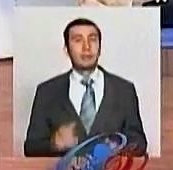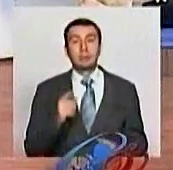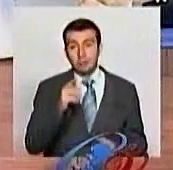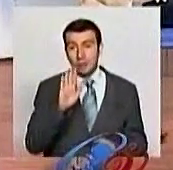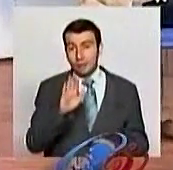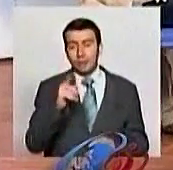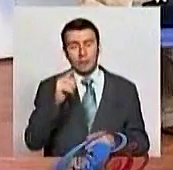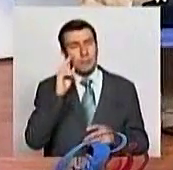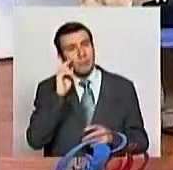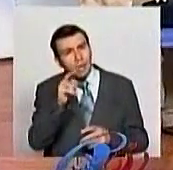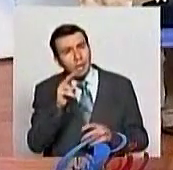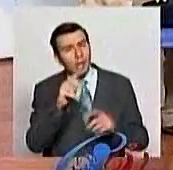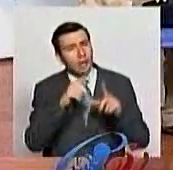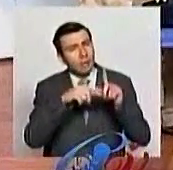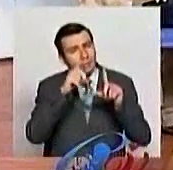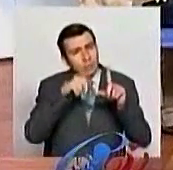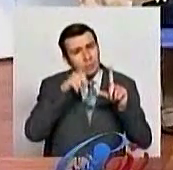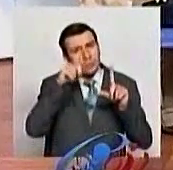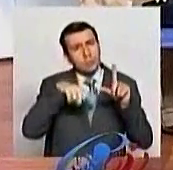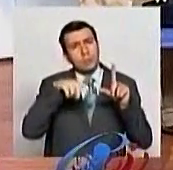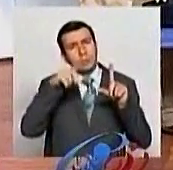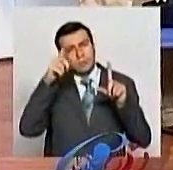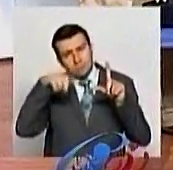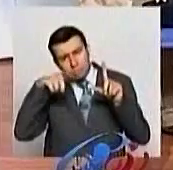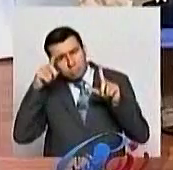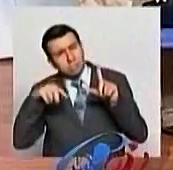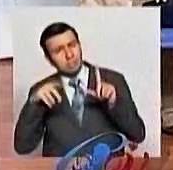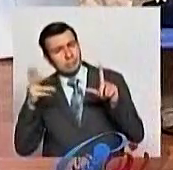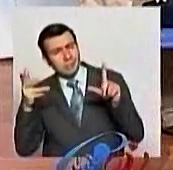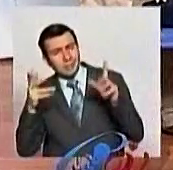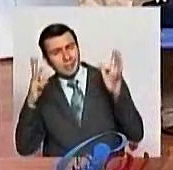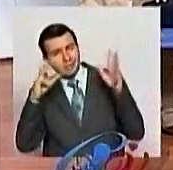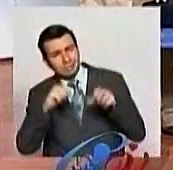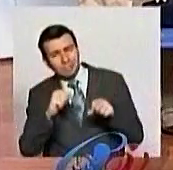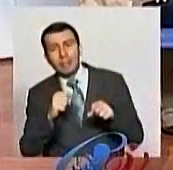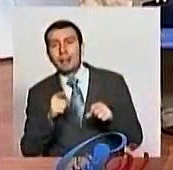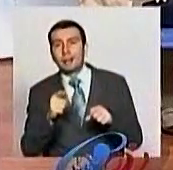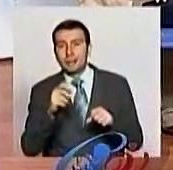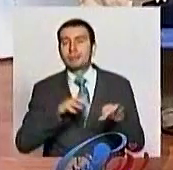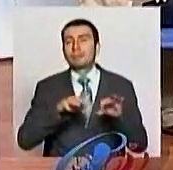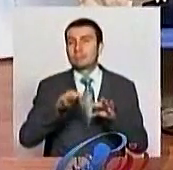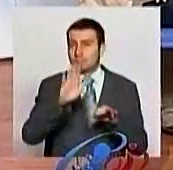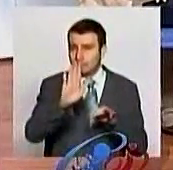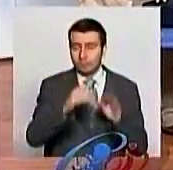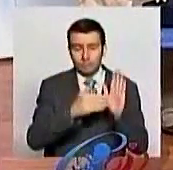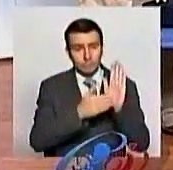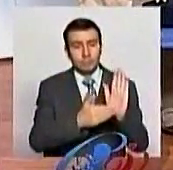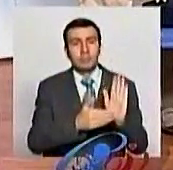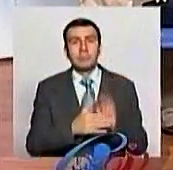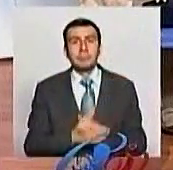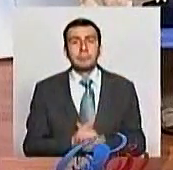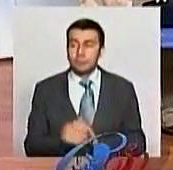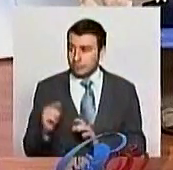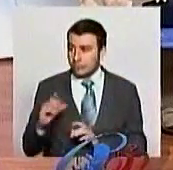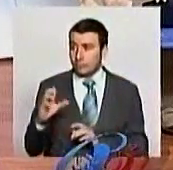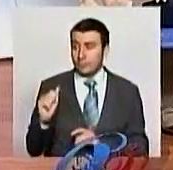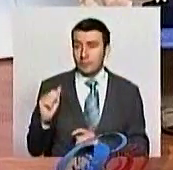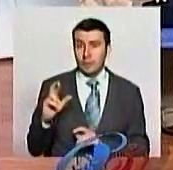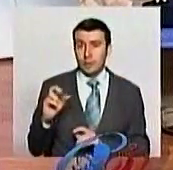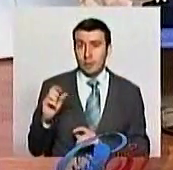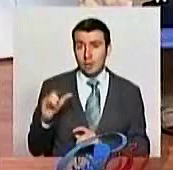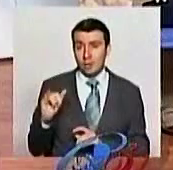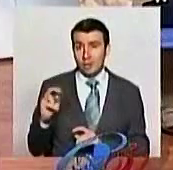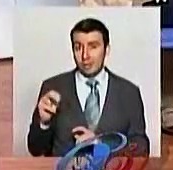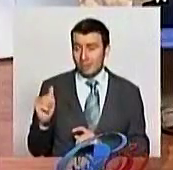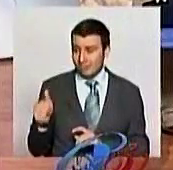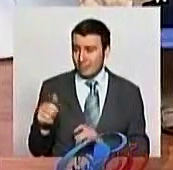entiendan qué es el funcionamiento, la fisiología del corazón que explicaba Carolina ahora. Ahora, ¿qué es eso que